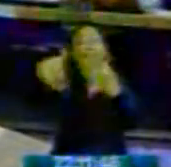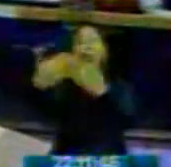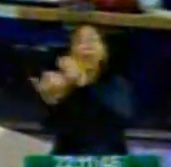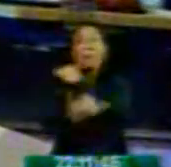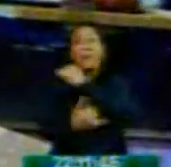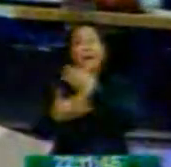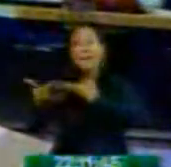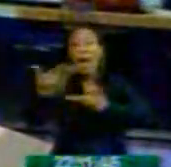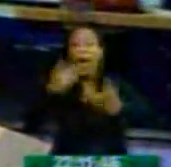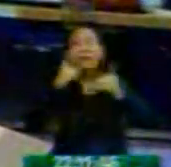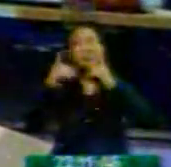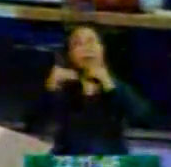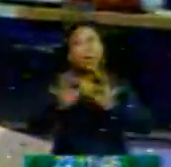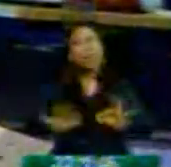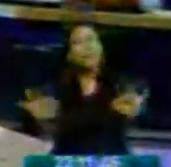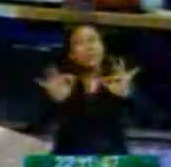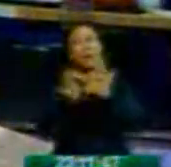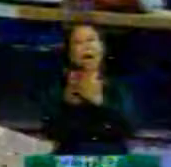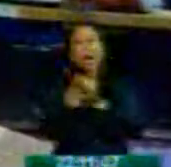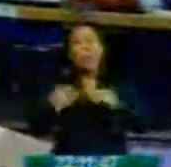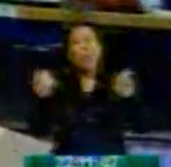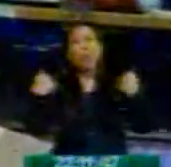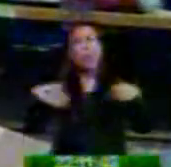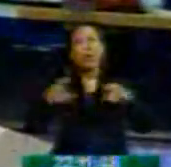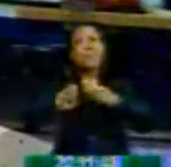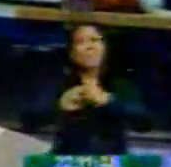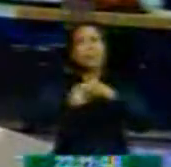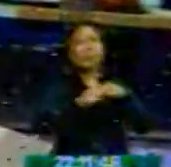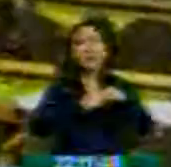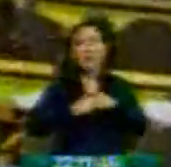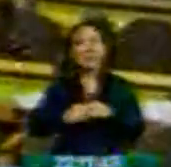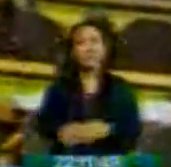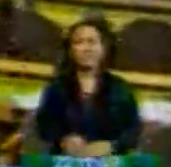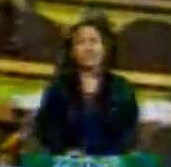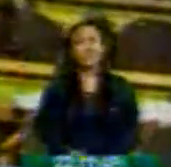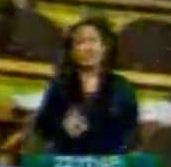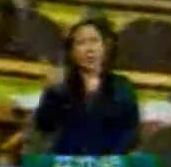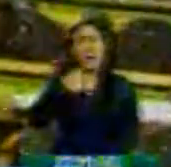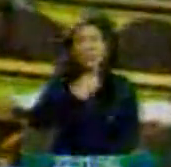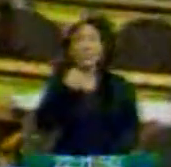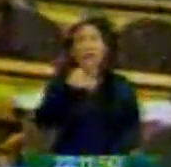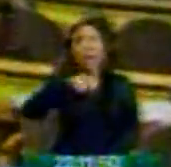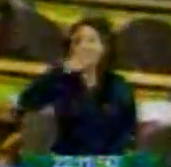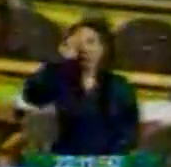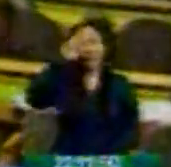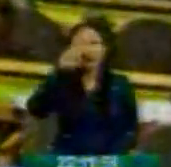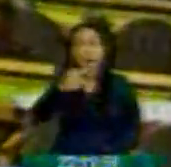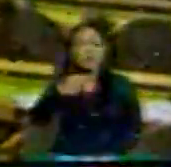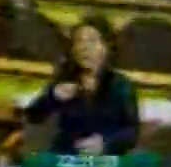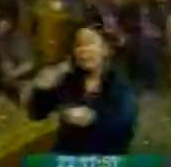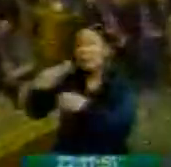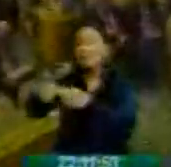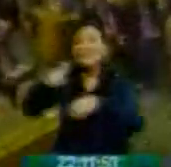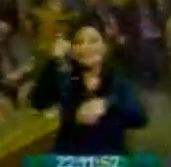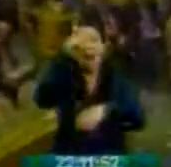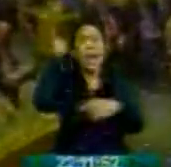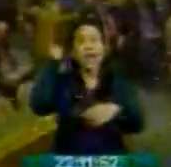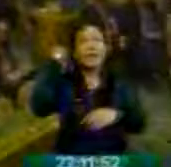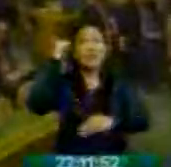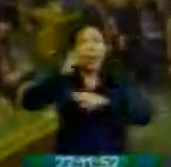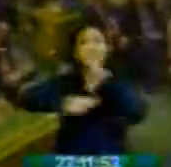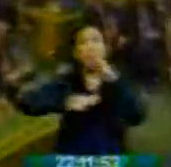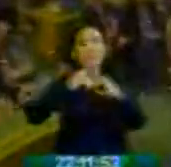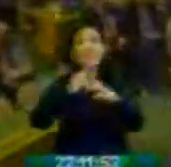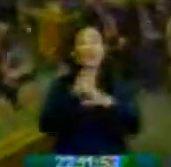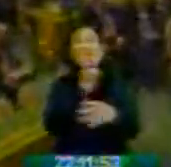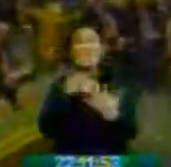a dialogar para resolver cualquier conflicto. Es un honor conmemorar aquí. Líderes mundiales y representantes de